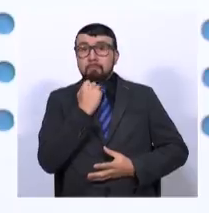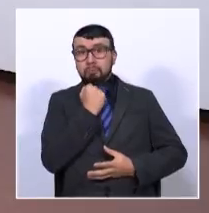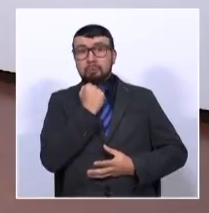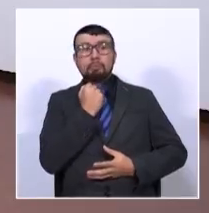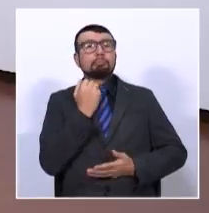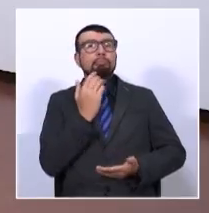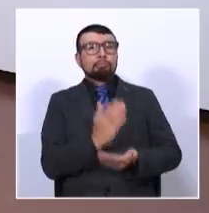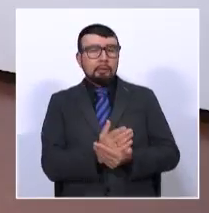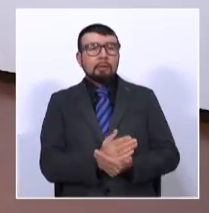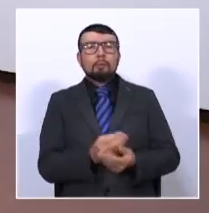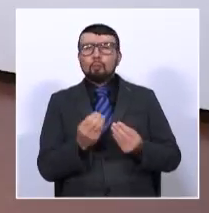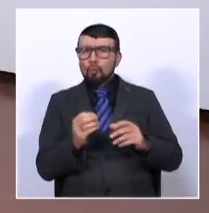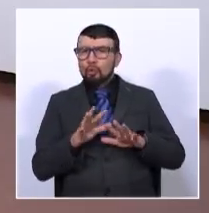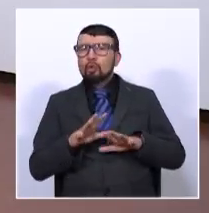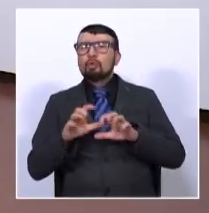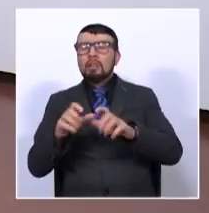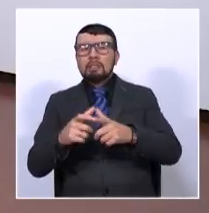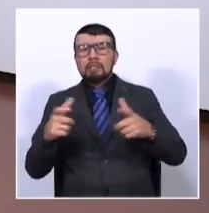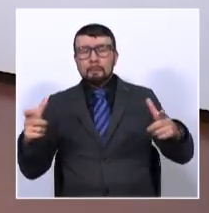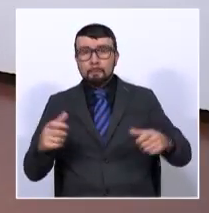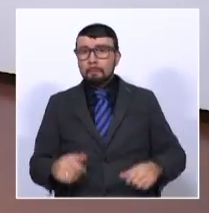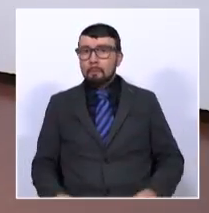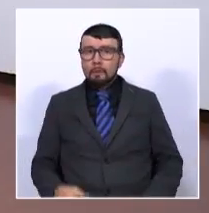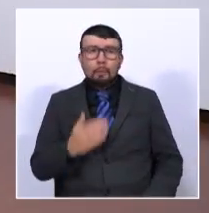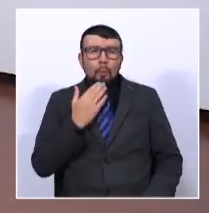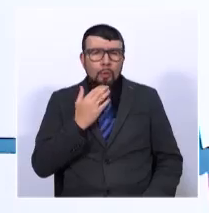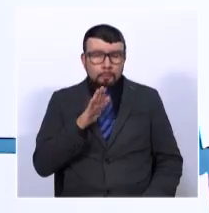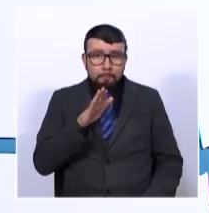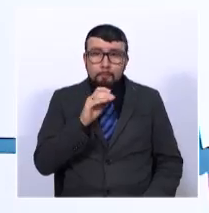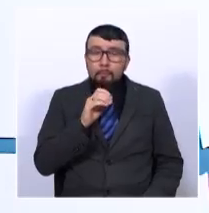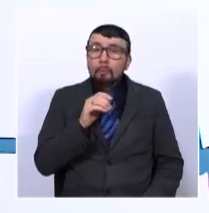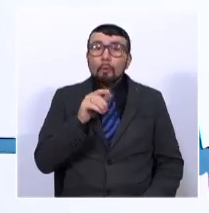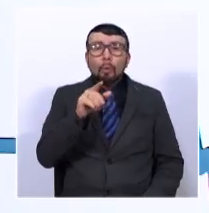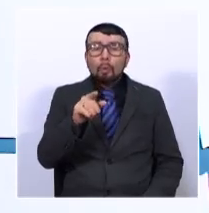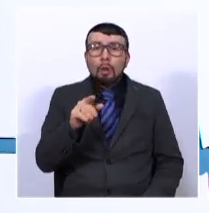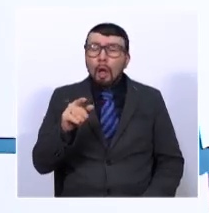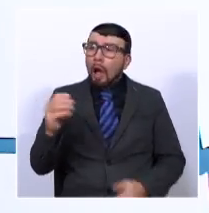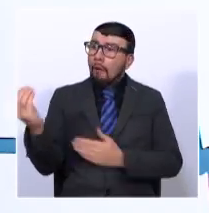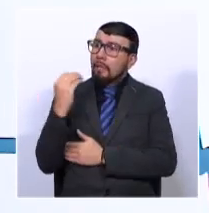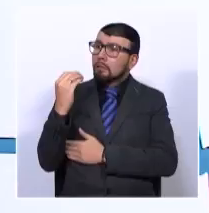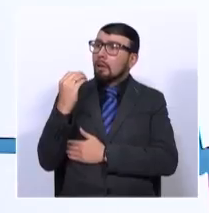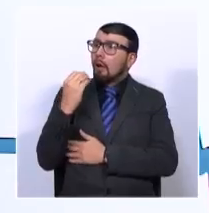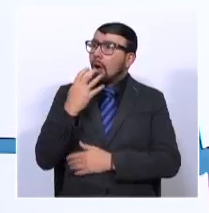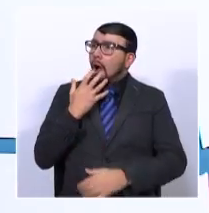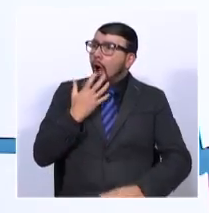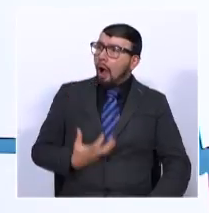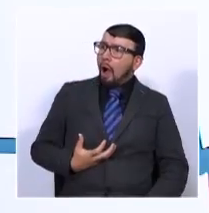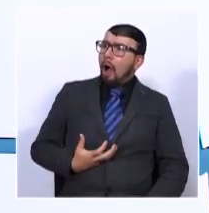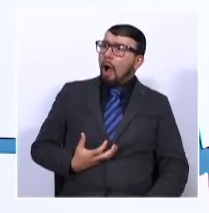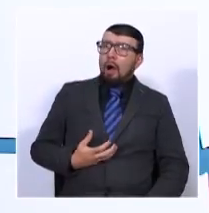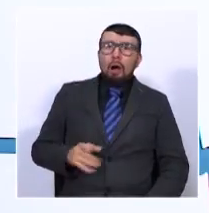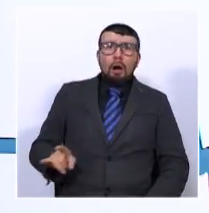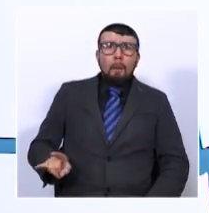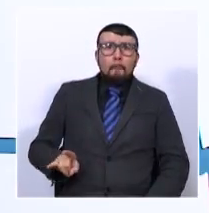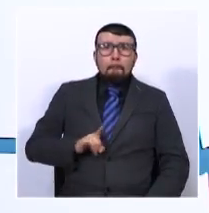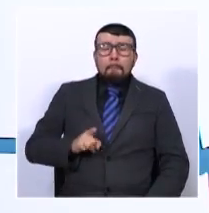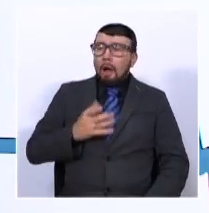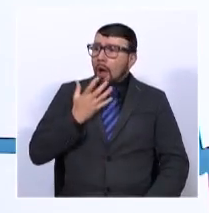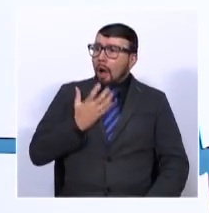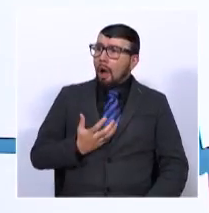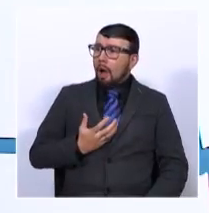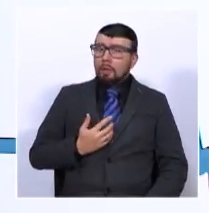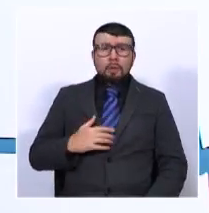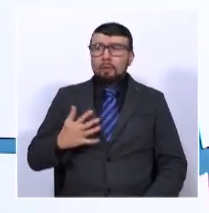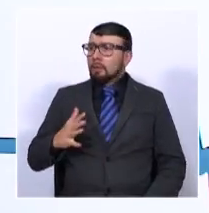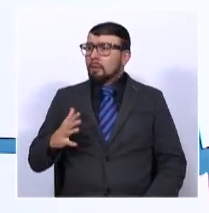¿A ustedes no les ha pasado que les dan una noticia que les causa un gran impacto y lo primero que les das ganas de ir